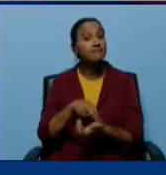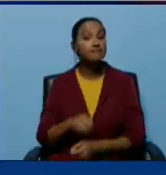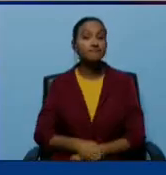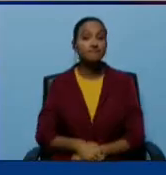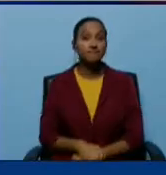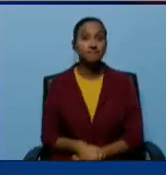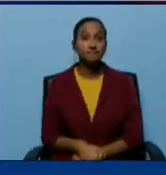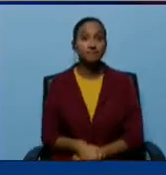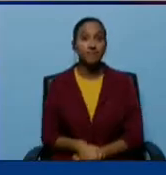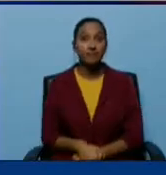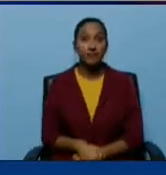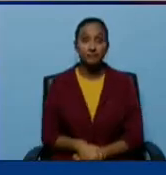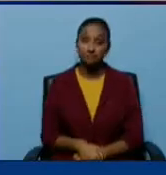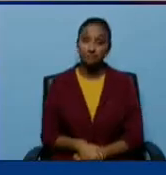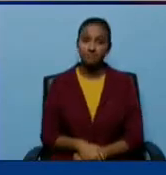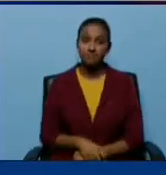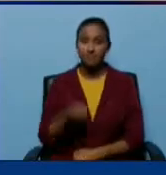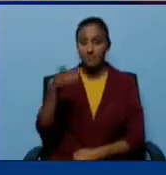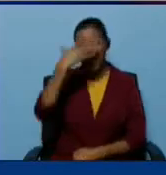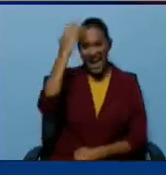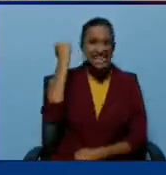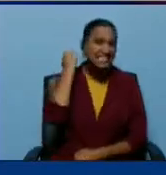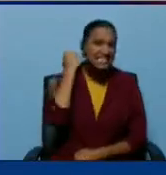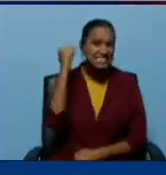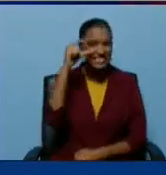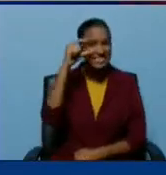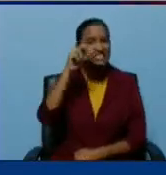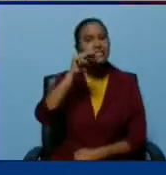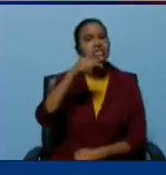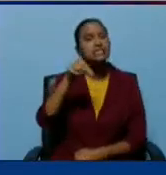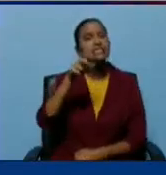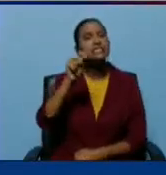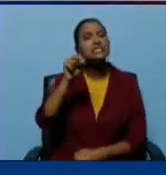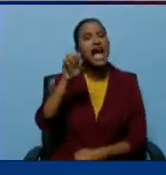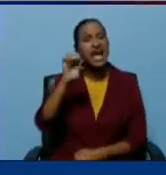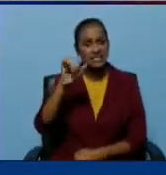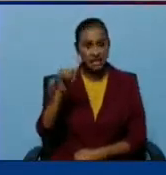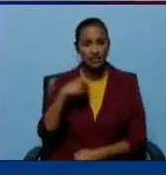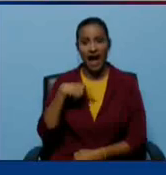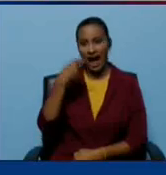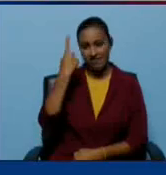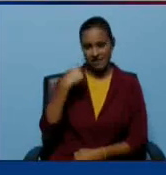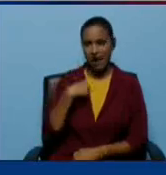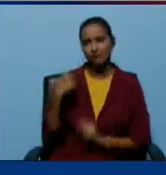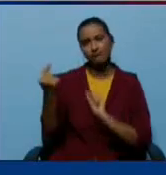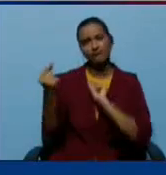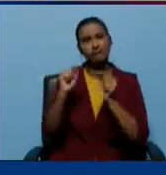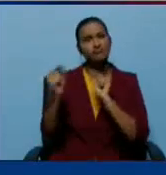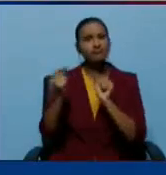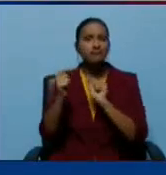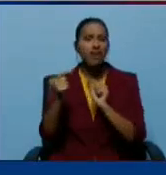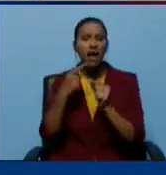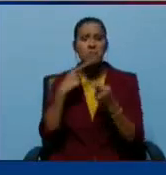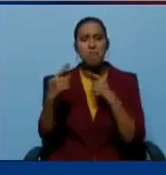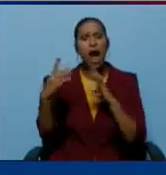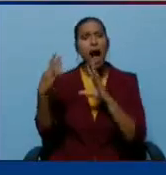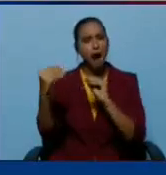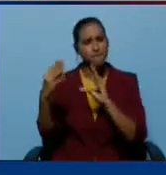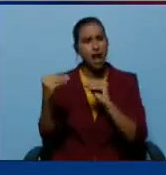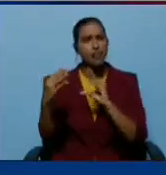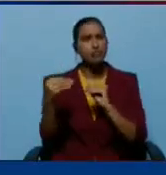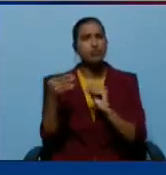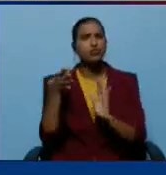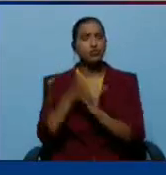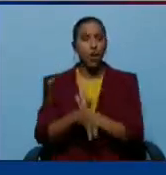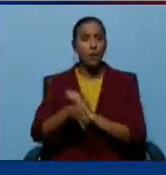Ñañe, porque yo te decía ayer, compañero, entonces ellos el domingo